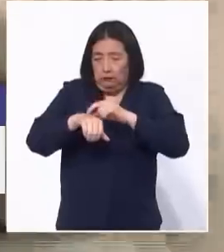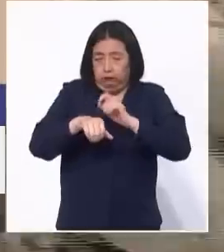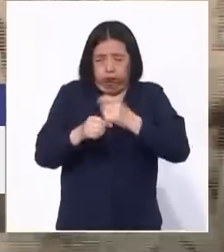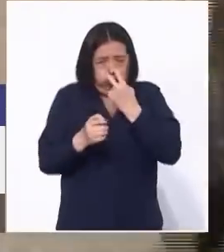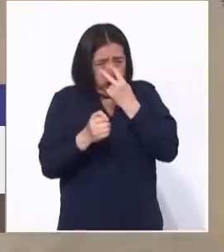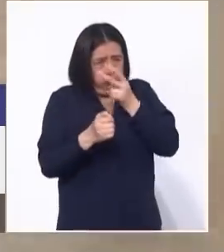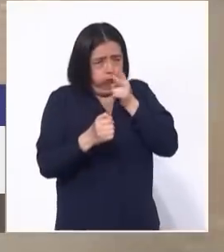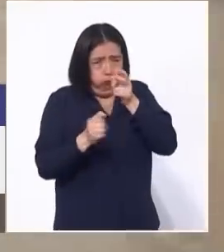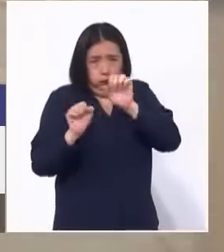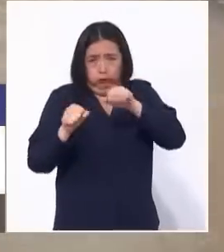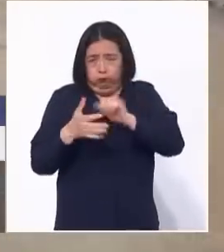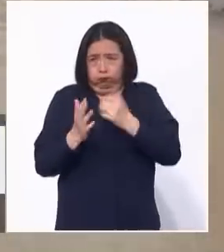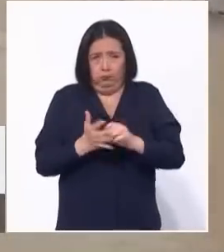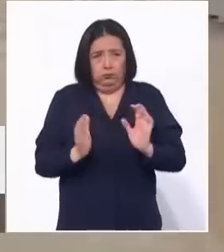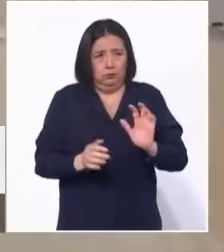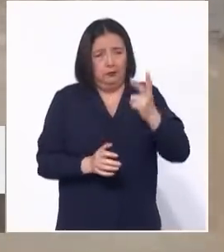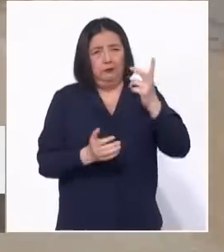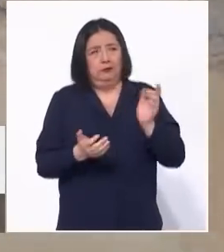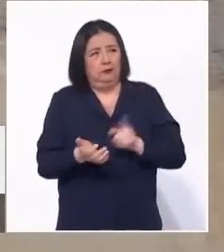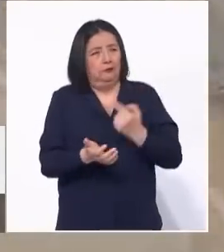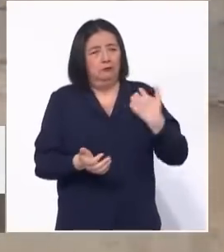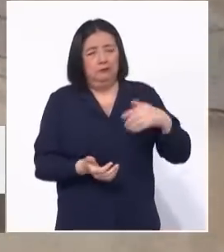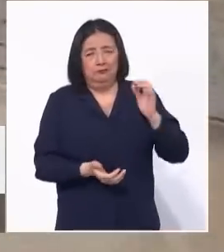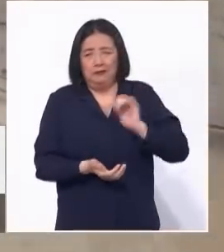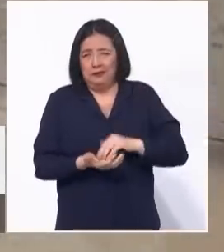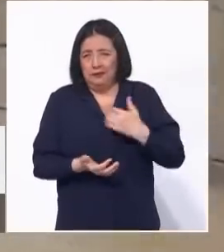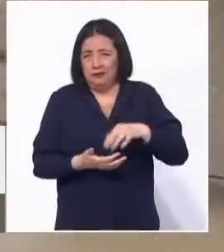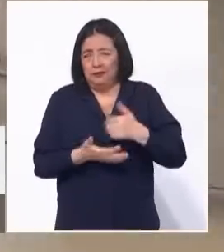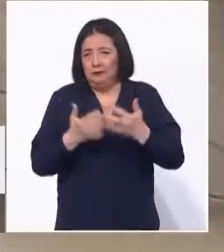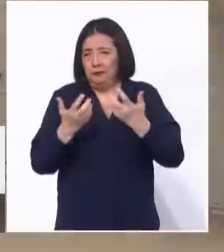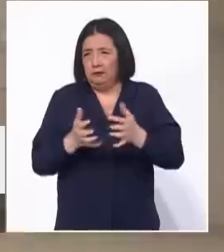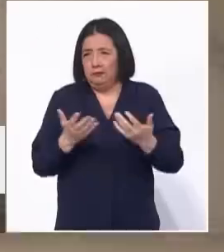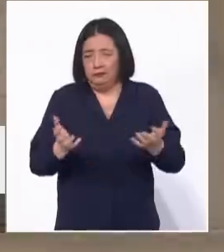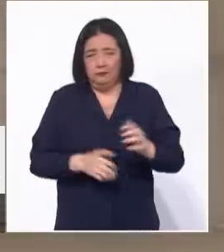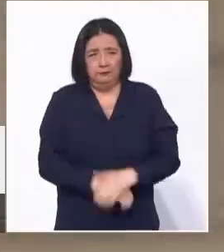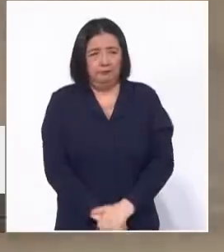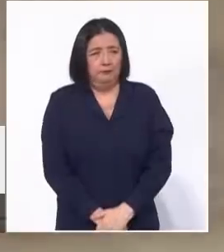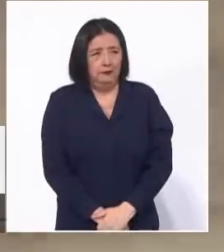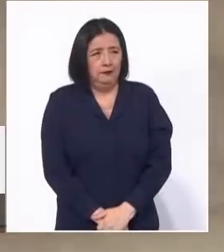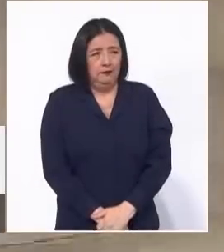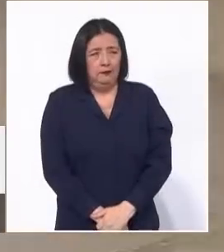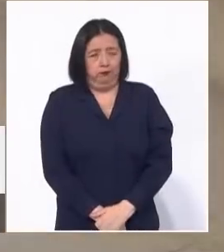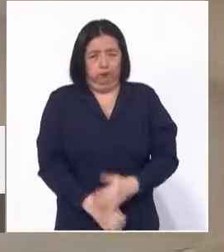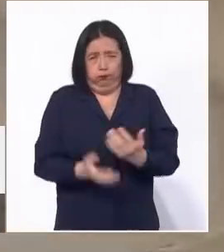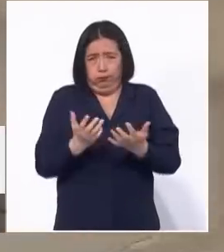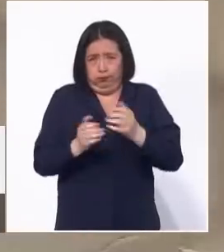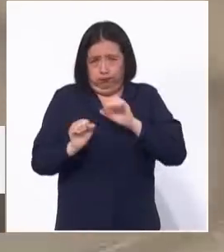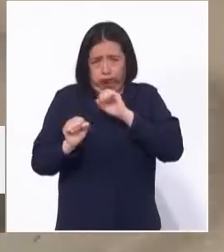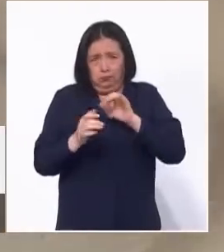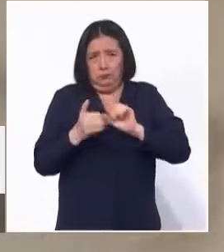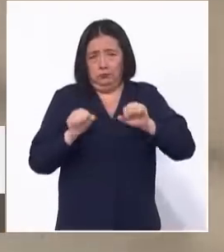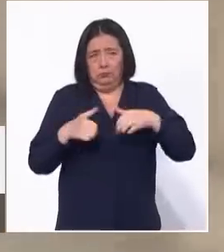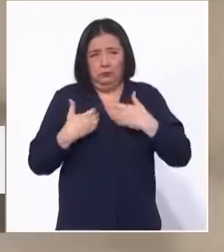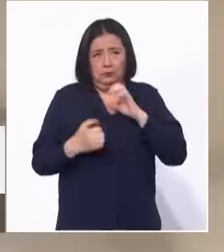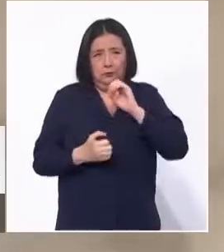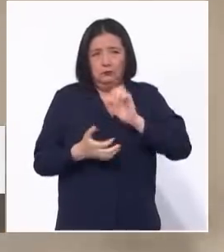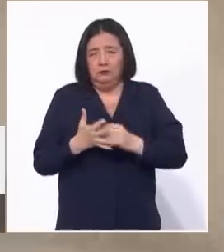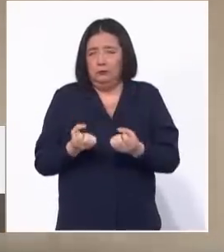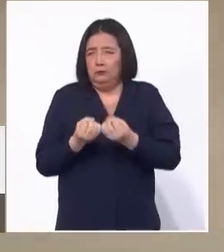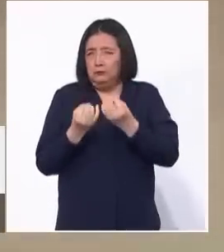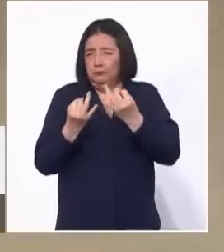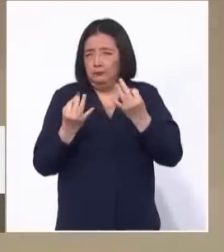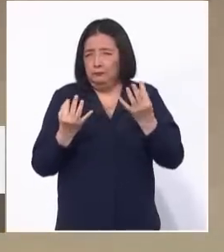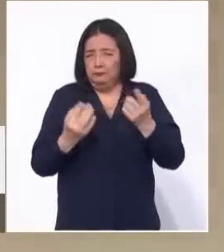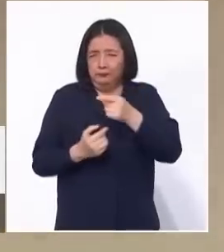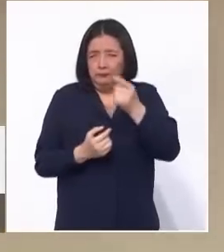los daños se puede triplicar o cuadruplicar y se puede perder muchas más cosas, ¿no? Señor Pedro, quizás un poco pronto, pero usted me puede decir más o menos en cuánto